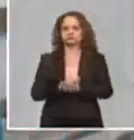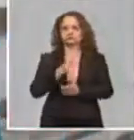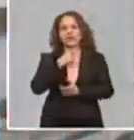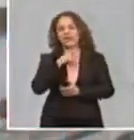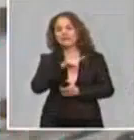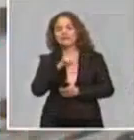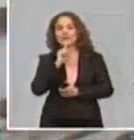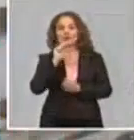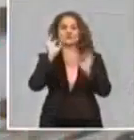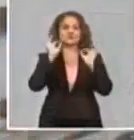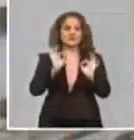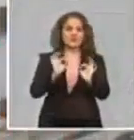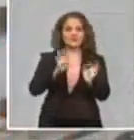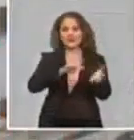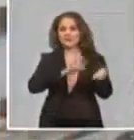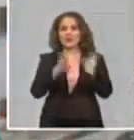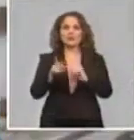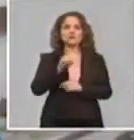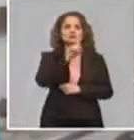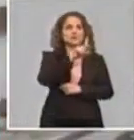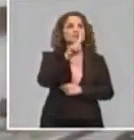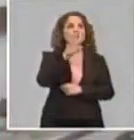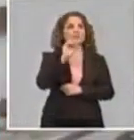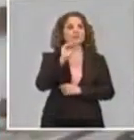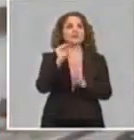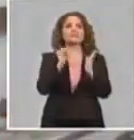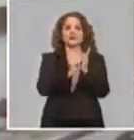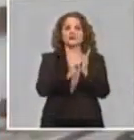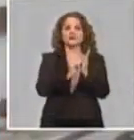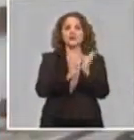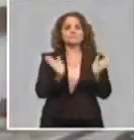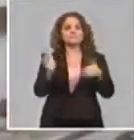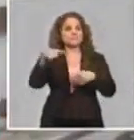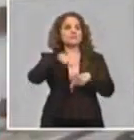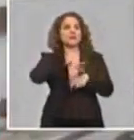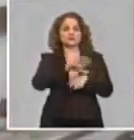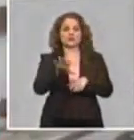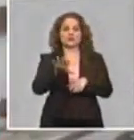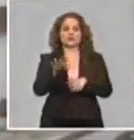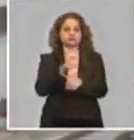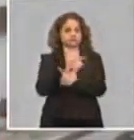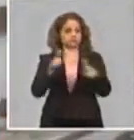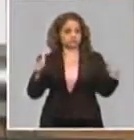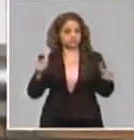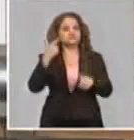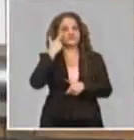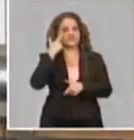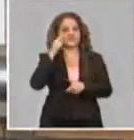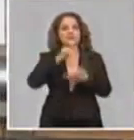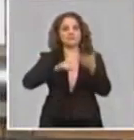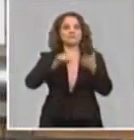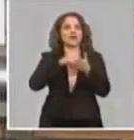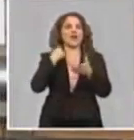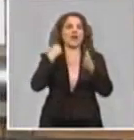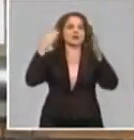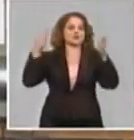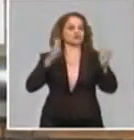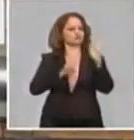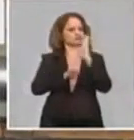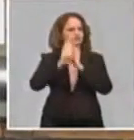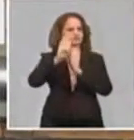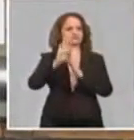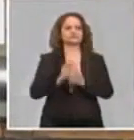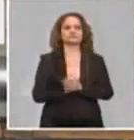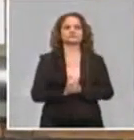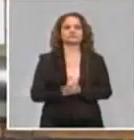anualmente, debe estar oscilando entre unos 120.000 metros cuadrados en el año de producción de metros cuadrados. Como resultado de la inyección